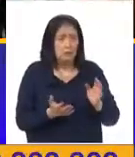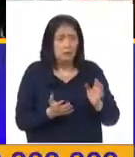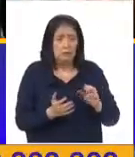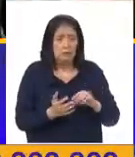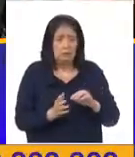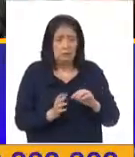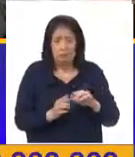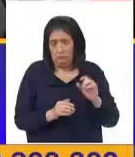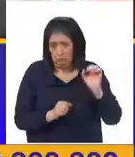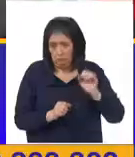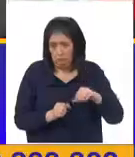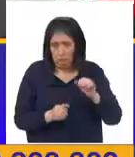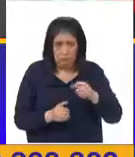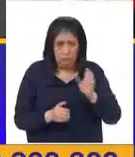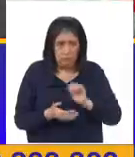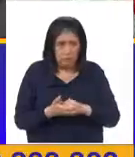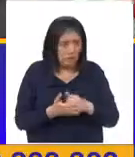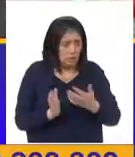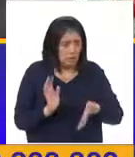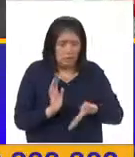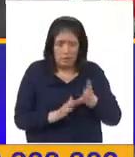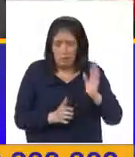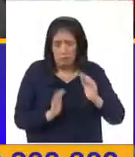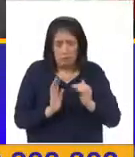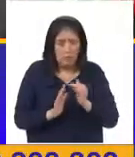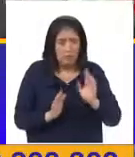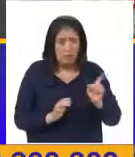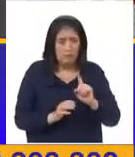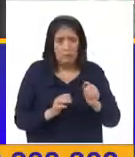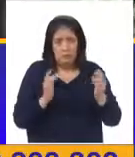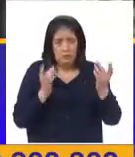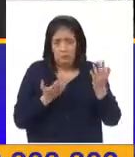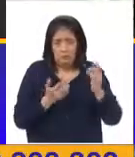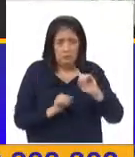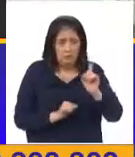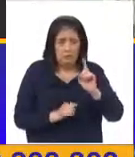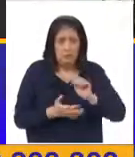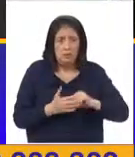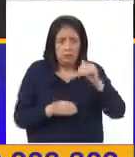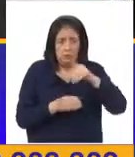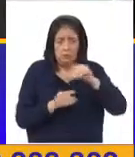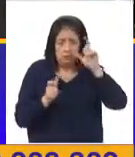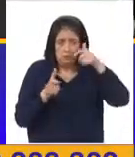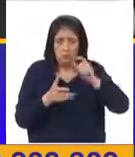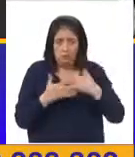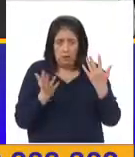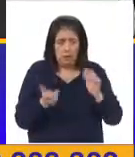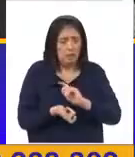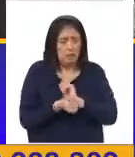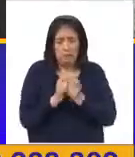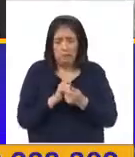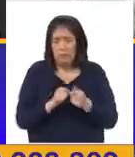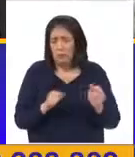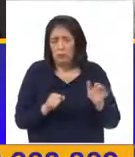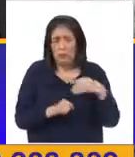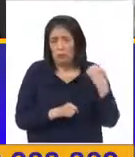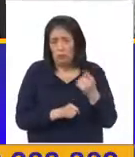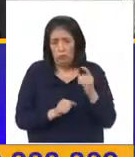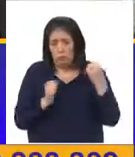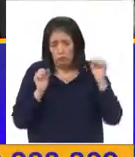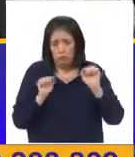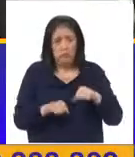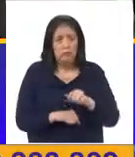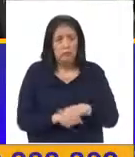También ustedes solicitan la vacancia del gabinete. El gabinete licenciado a su casa ya. No tiene que esperar el voto del Congreso. Yo creo que se tiene que cambiarlo íntegramente ya.